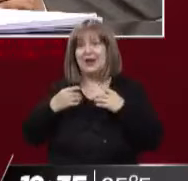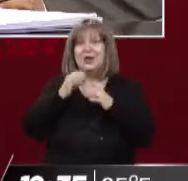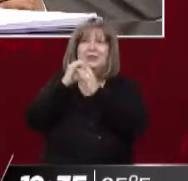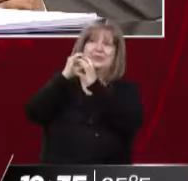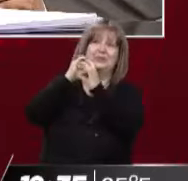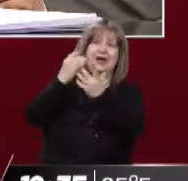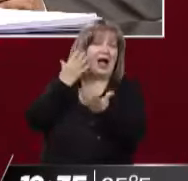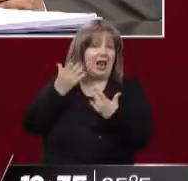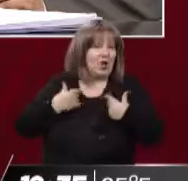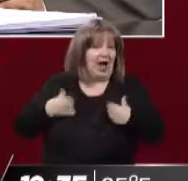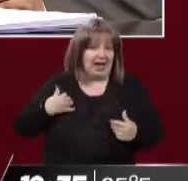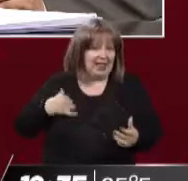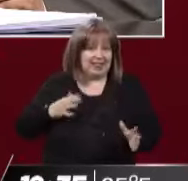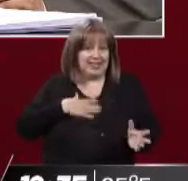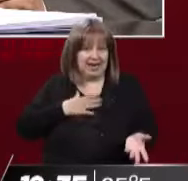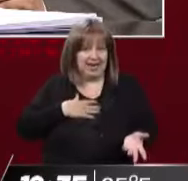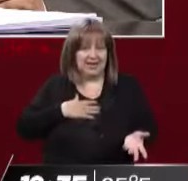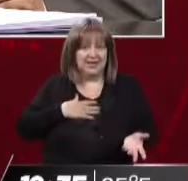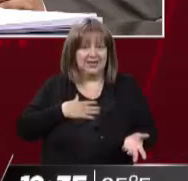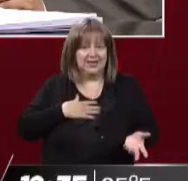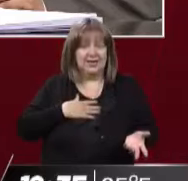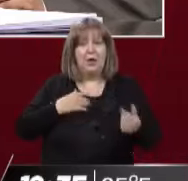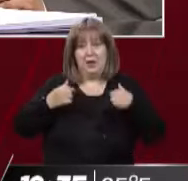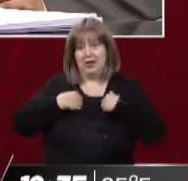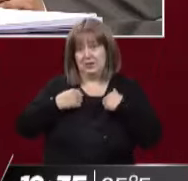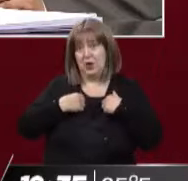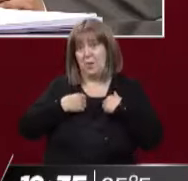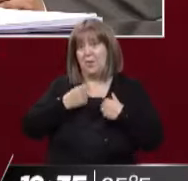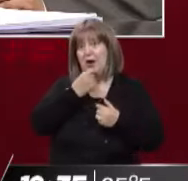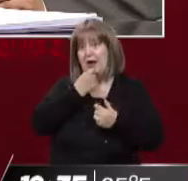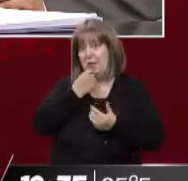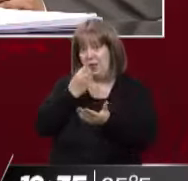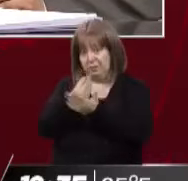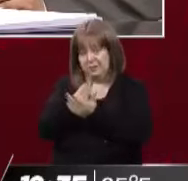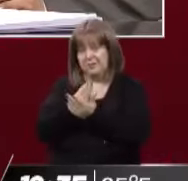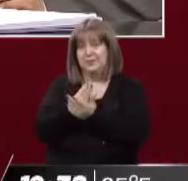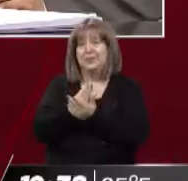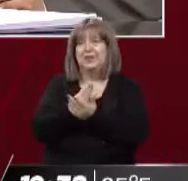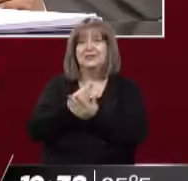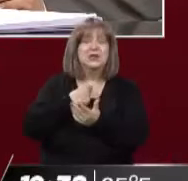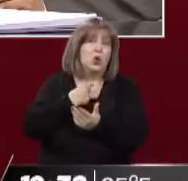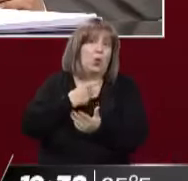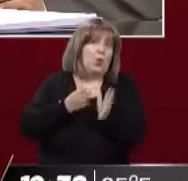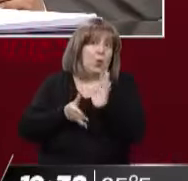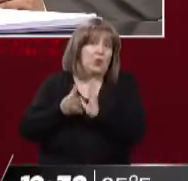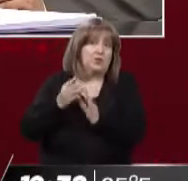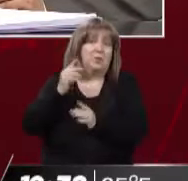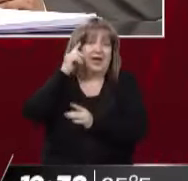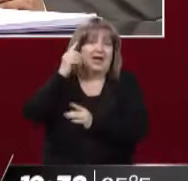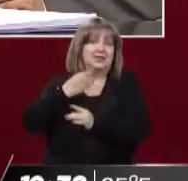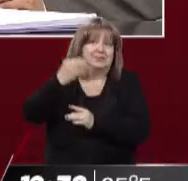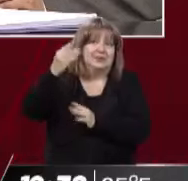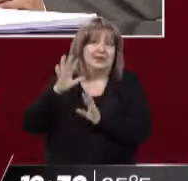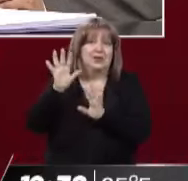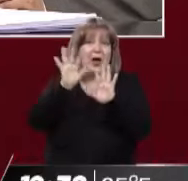que me identifiquen con la selección. Si me hubiese tocado ir a representar aquí mi querida Mendoza a Qatar, me hubiese llevado